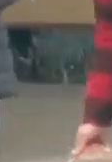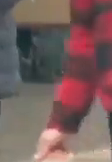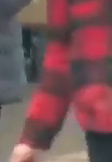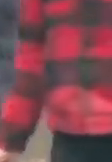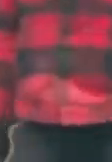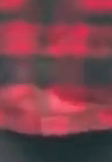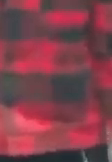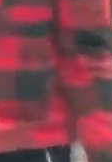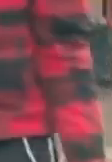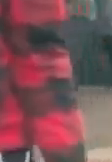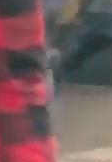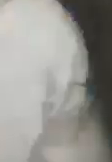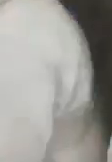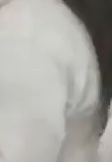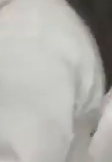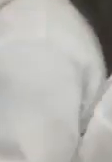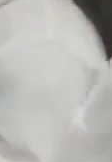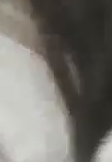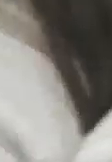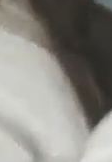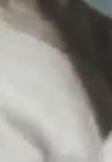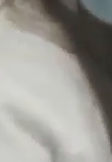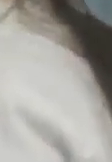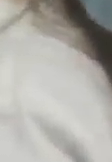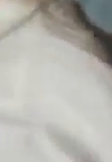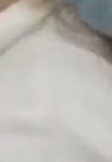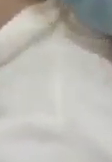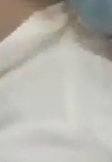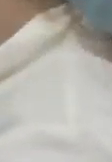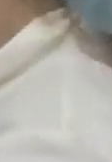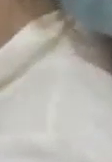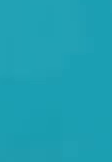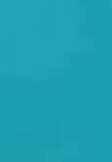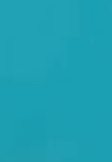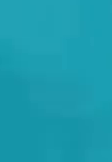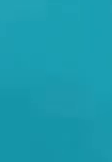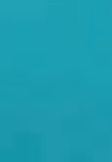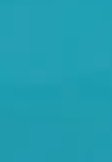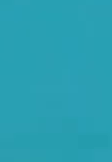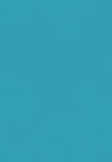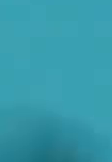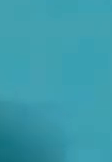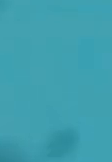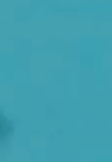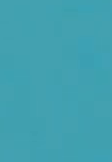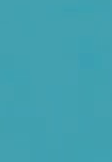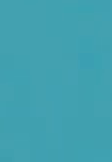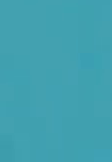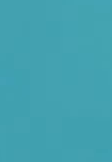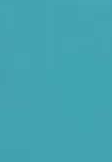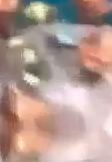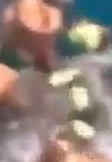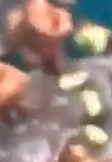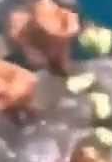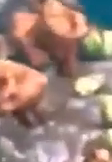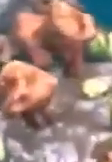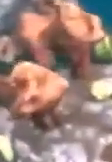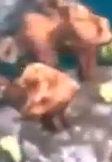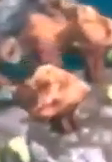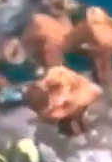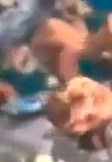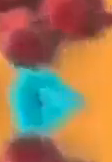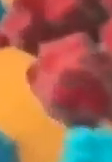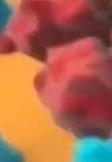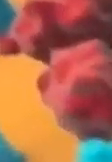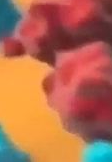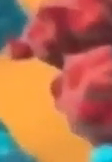diciembre de 2019. Sus múltiples conformaciones en las espigas proteicas la hacen mucho más propensa a